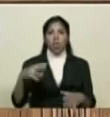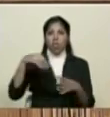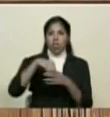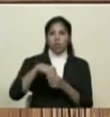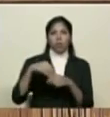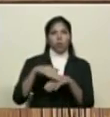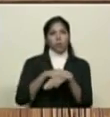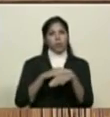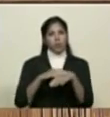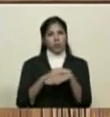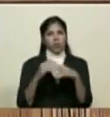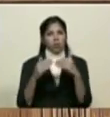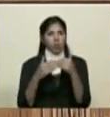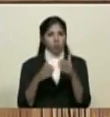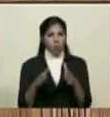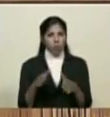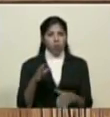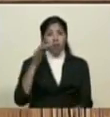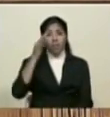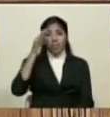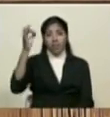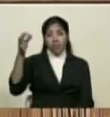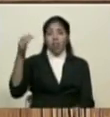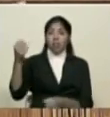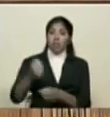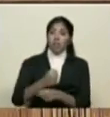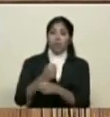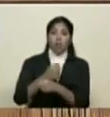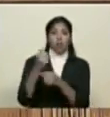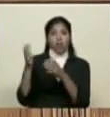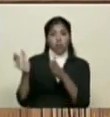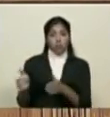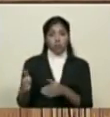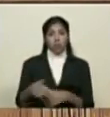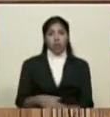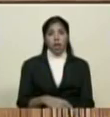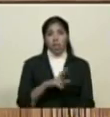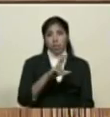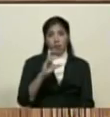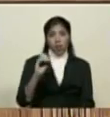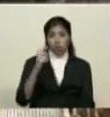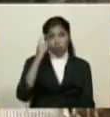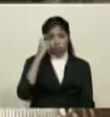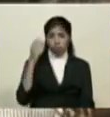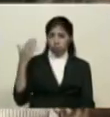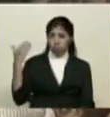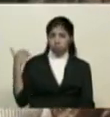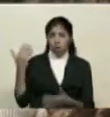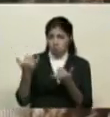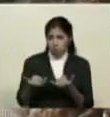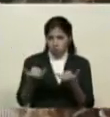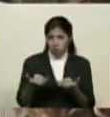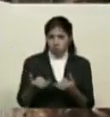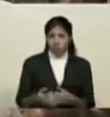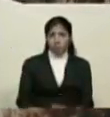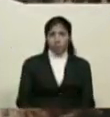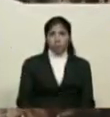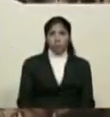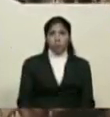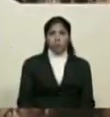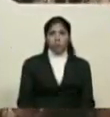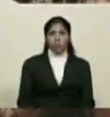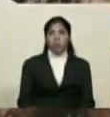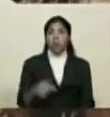Fiscales, hermano, en esta etapa, estoy hablando de ahorita, de 30 días atrás, que están hoy detenidos